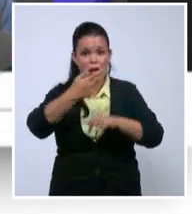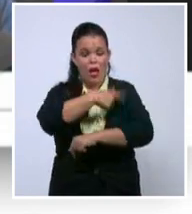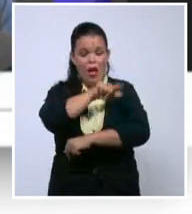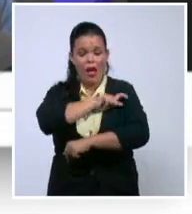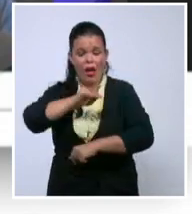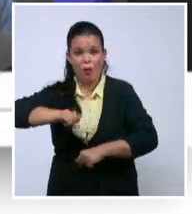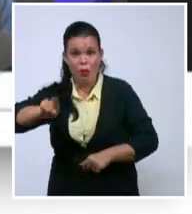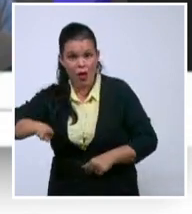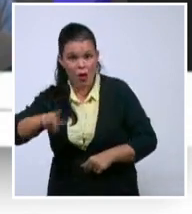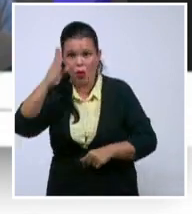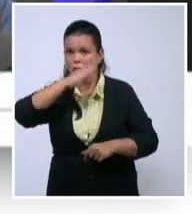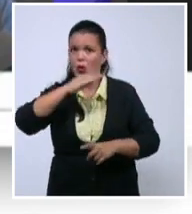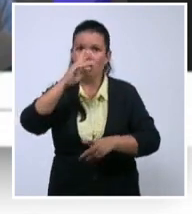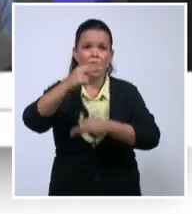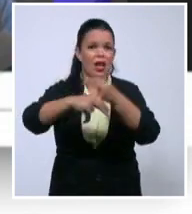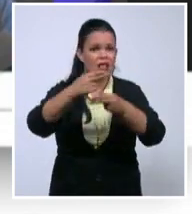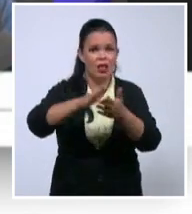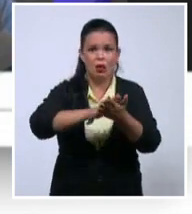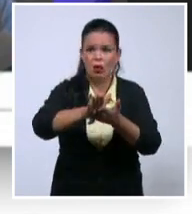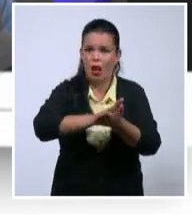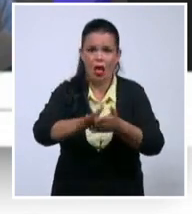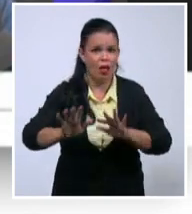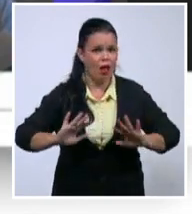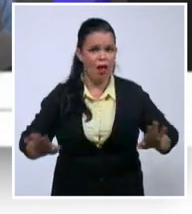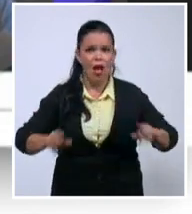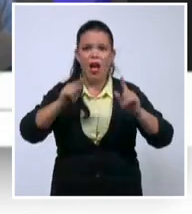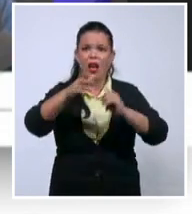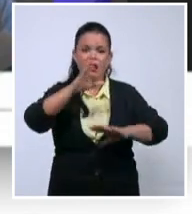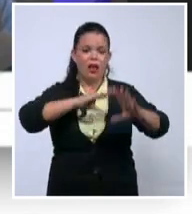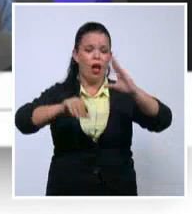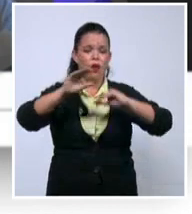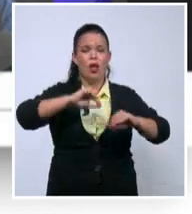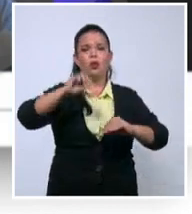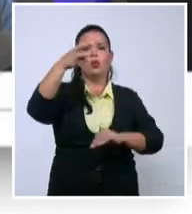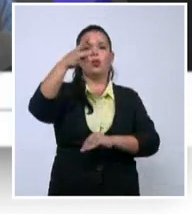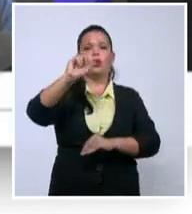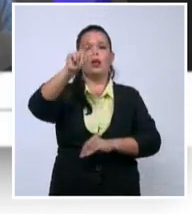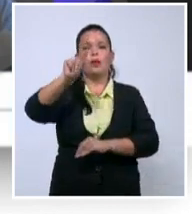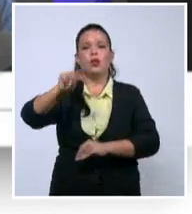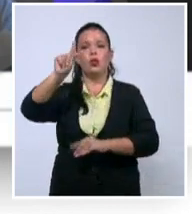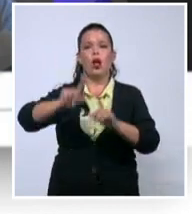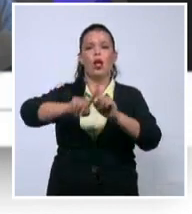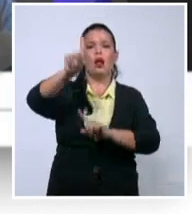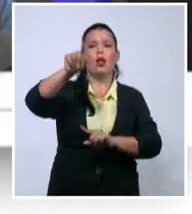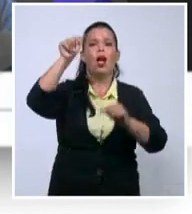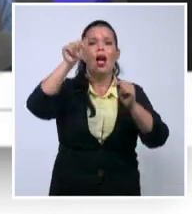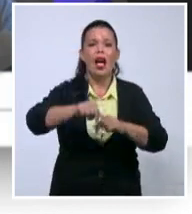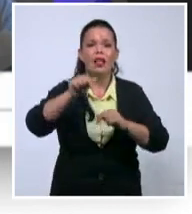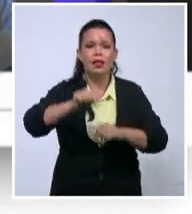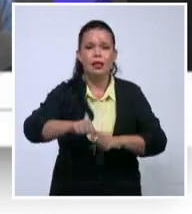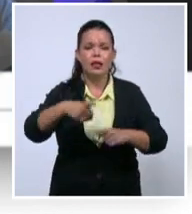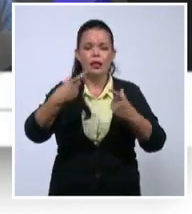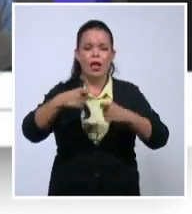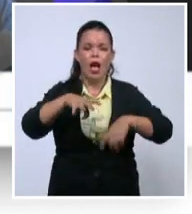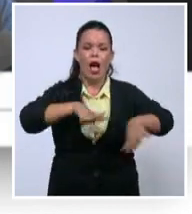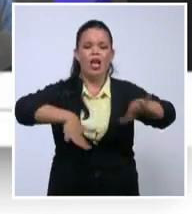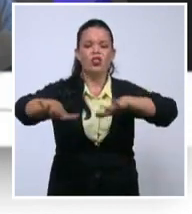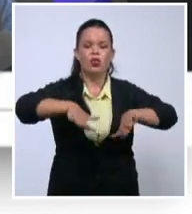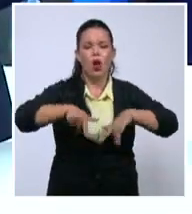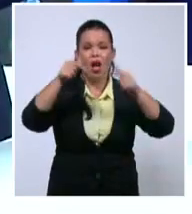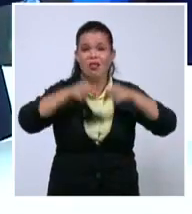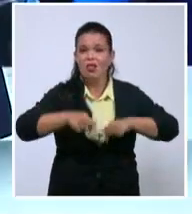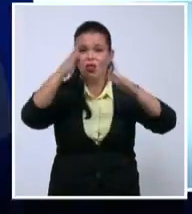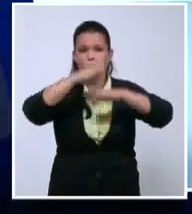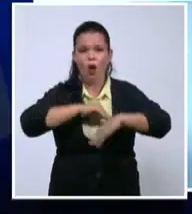están es manipulando a los 30 que están metidos de arriba. Eso para que se sepa bien claro. Aquí no hay acción, acción. Si no hay acción no hay